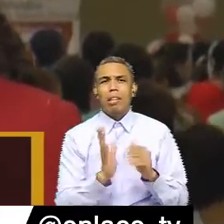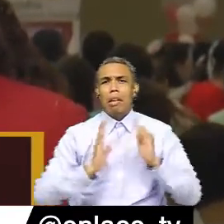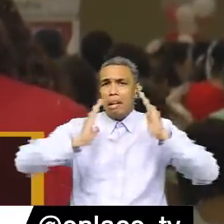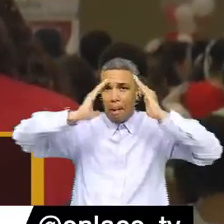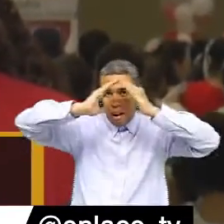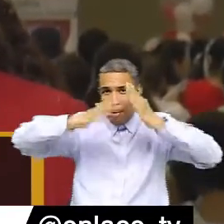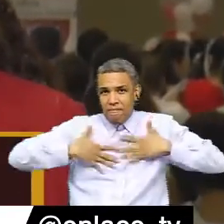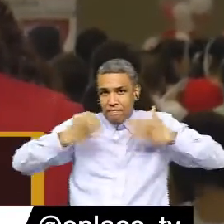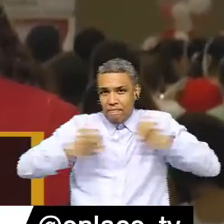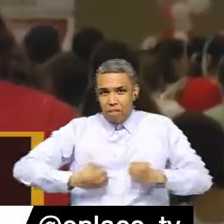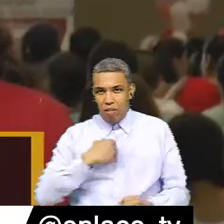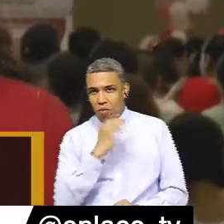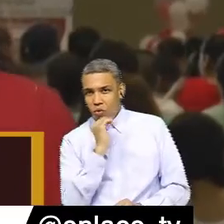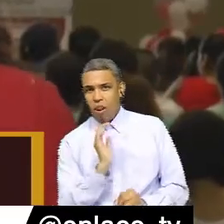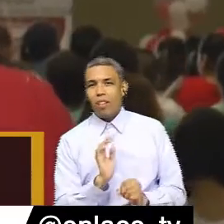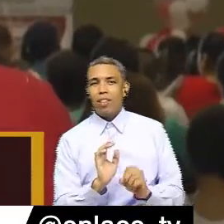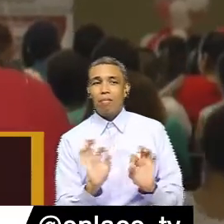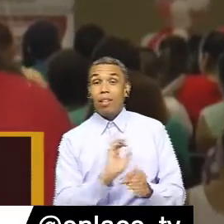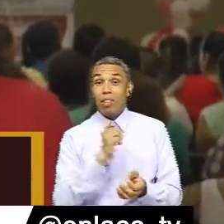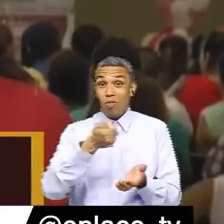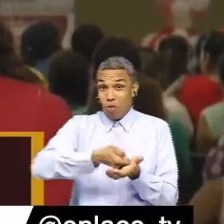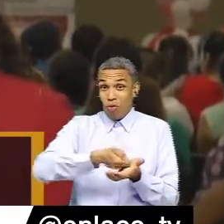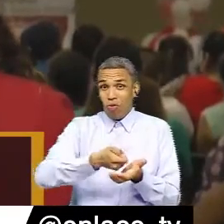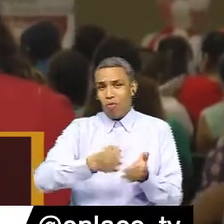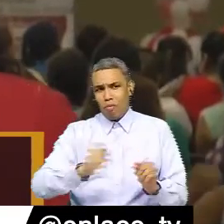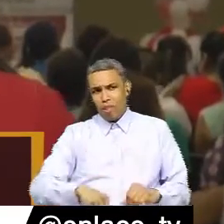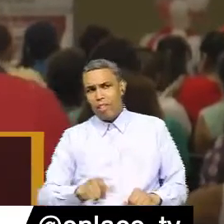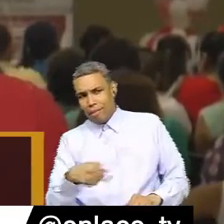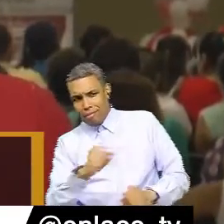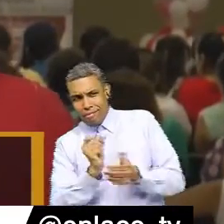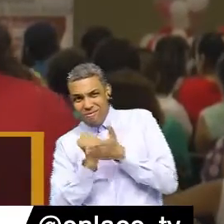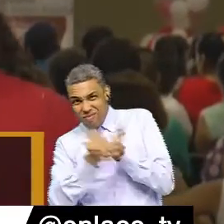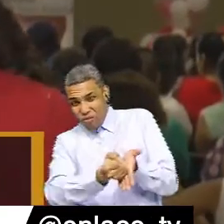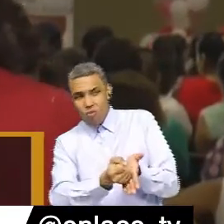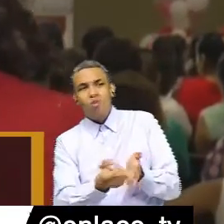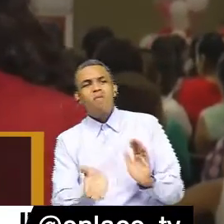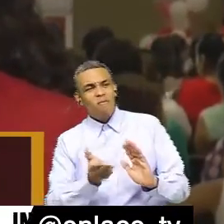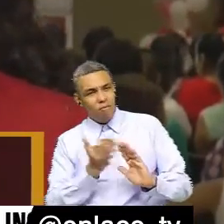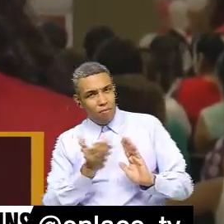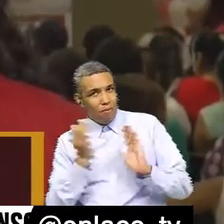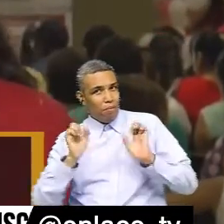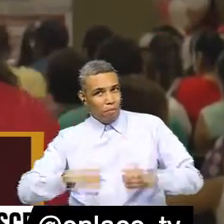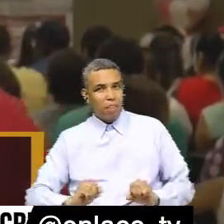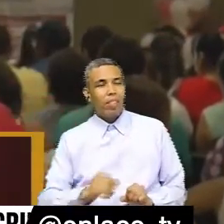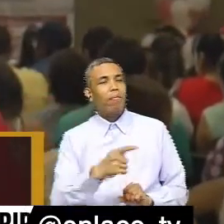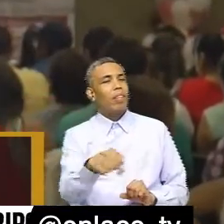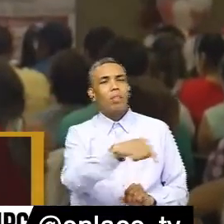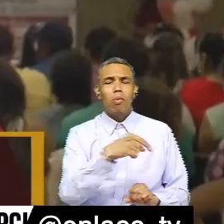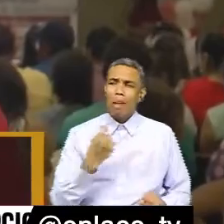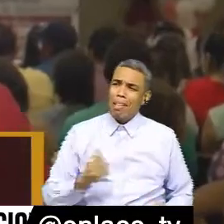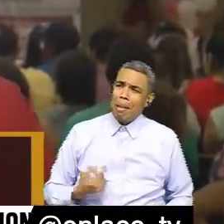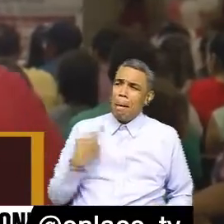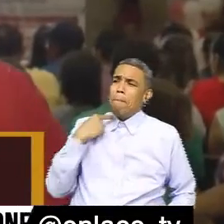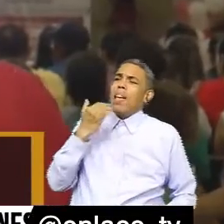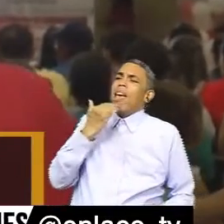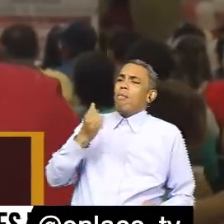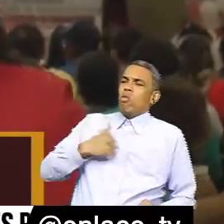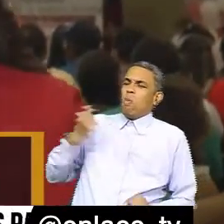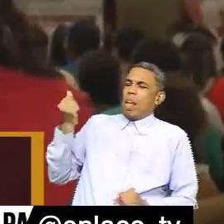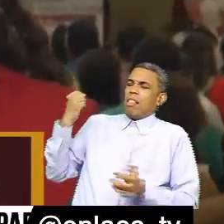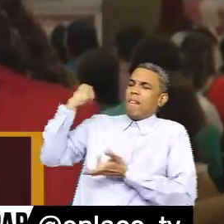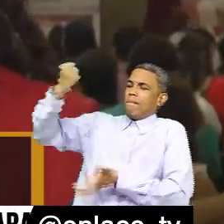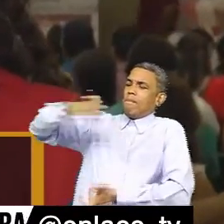brindarle como la oportunidad las familias para que puedan conocer cuáles son los proyectos de vivienda de la ciudad y pues la finalidad de la